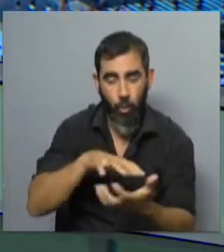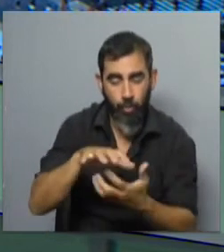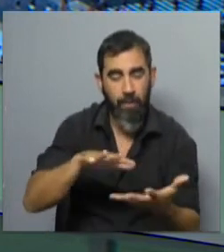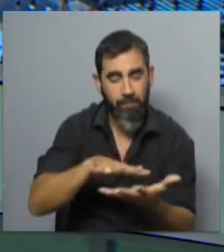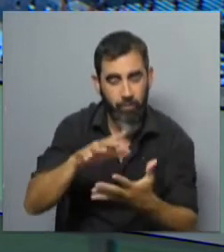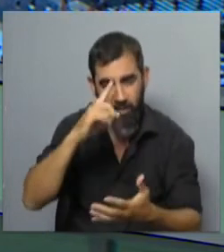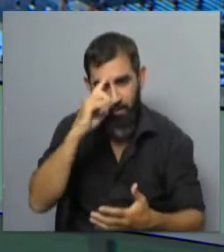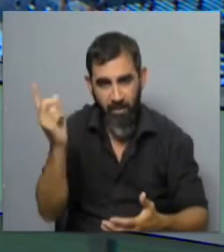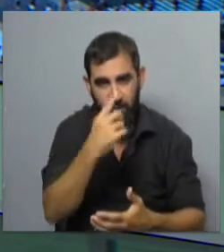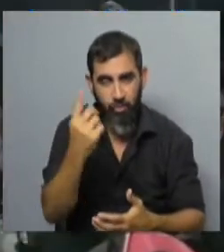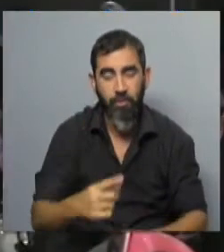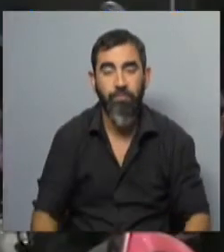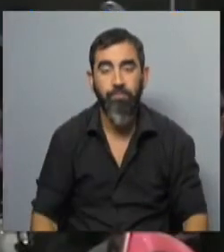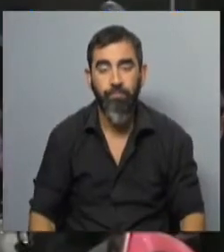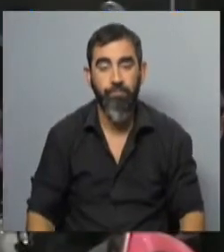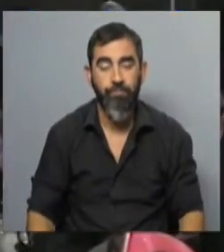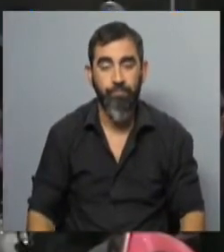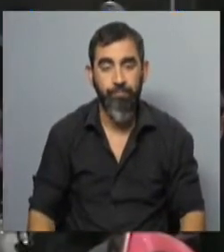escenario internacional.